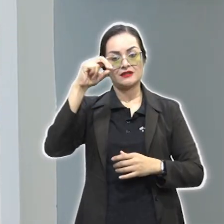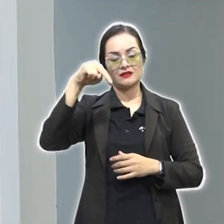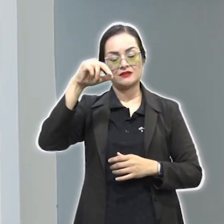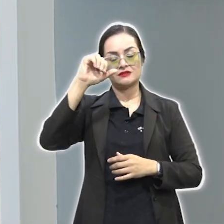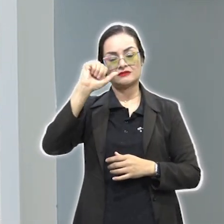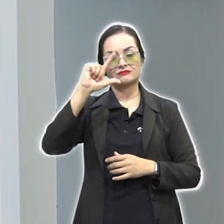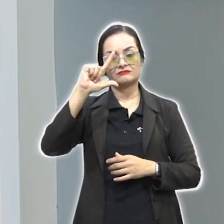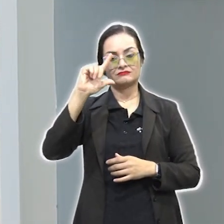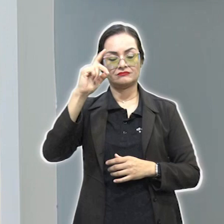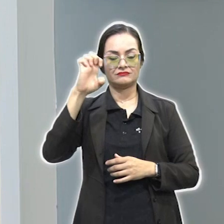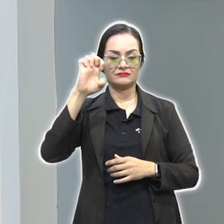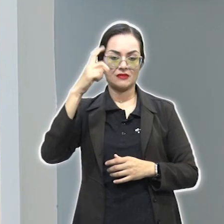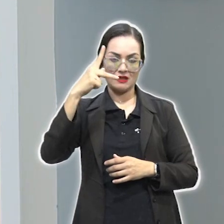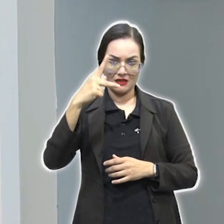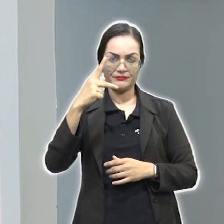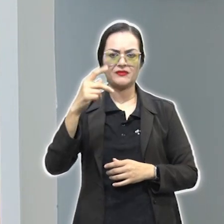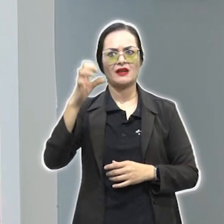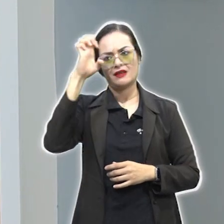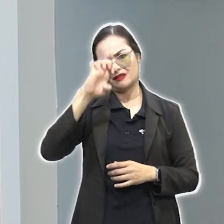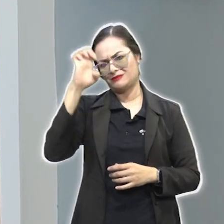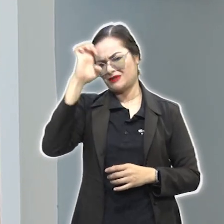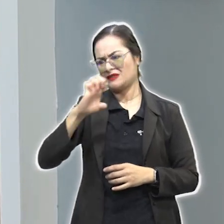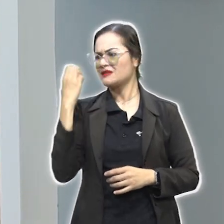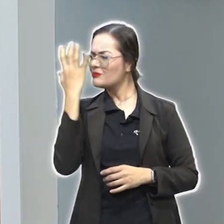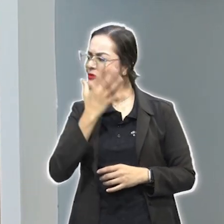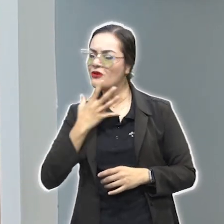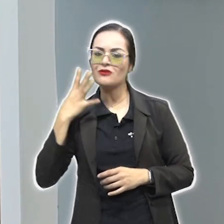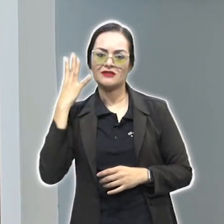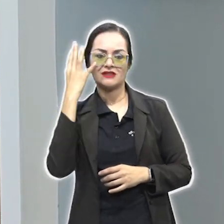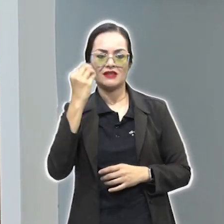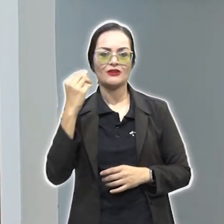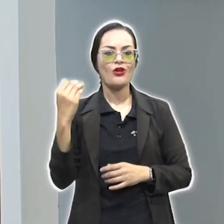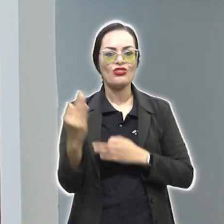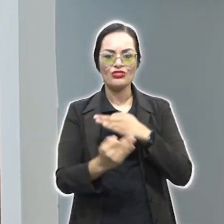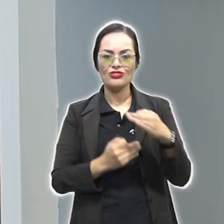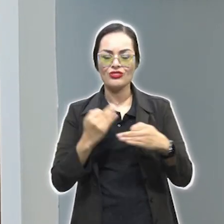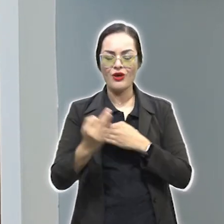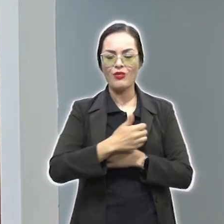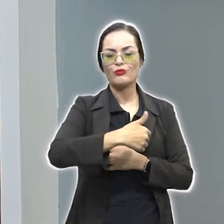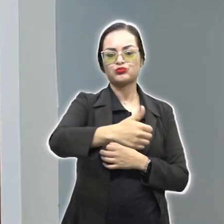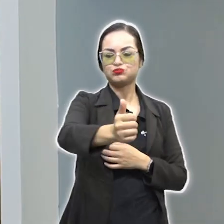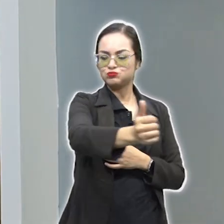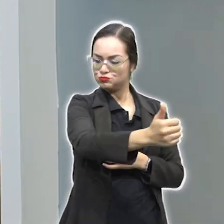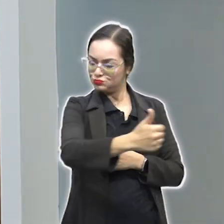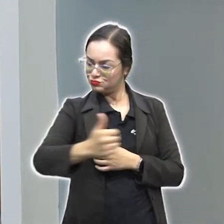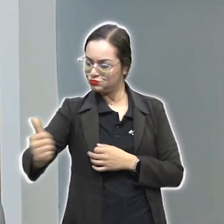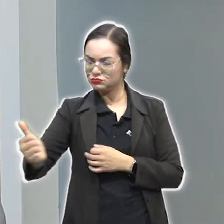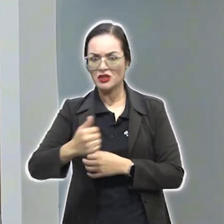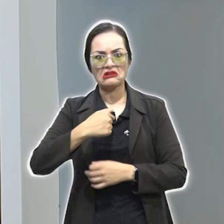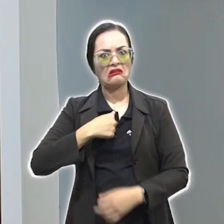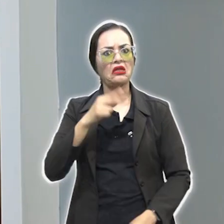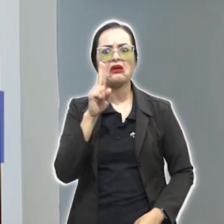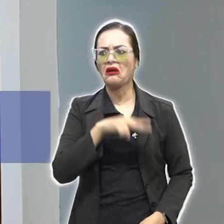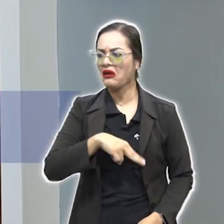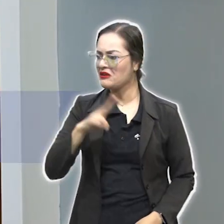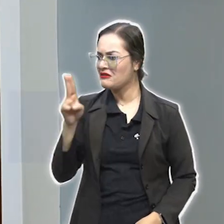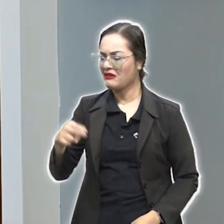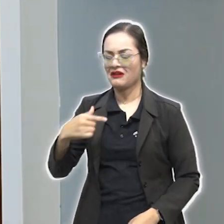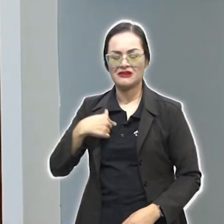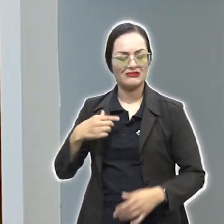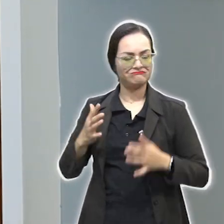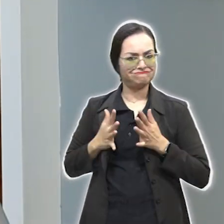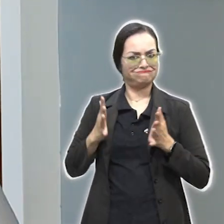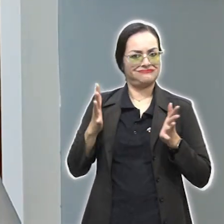Paz. Esta experiencia me pareció muy bonita y todo el recorrido me pareció pues diferente, nunca había hecho algo